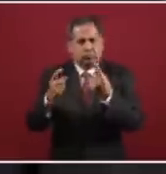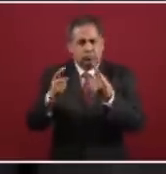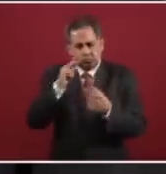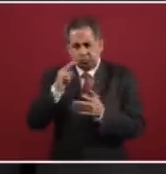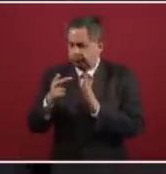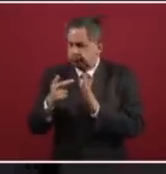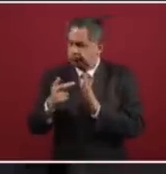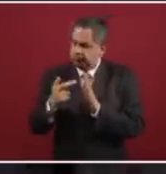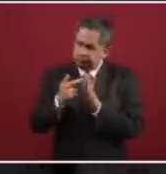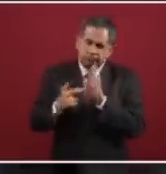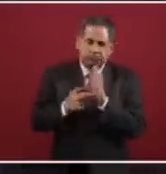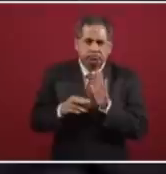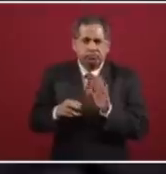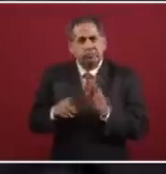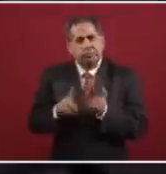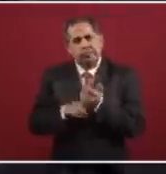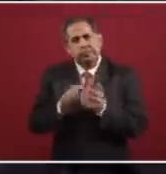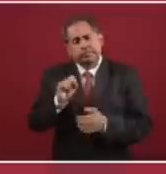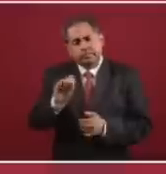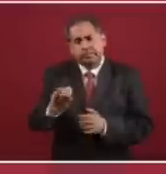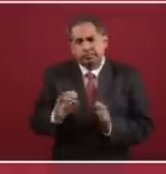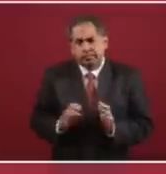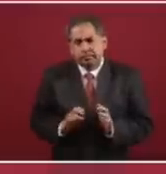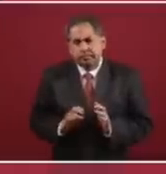hemos tomado, sí,